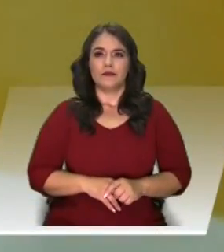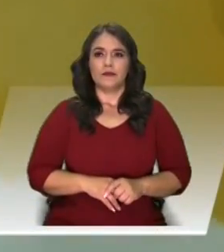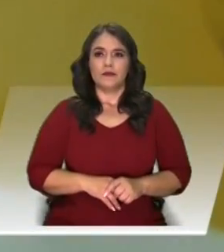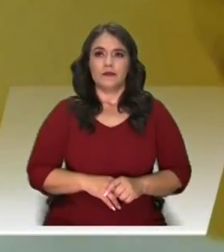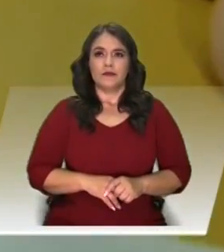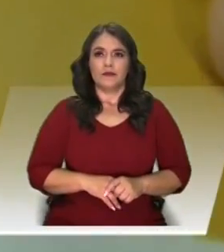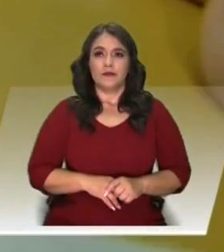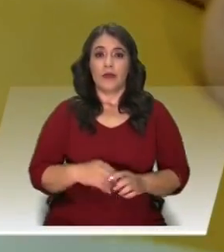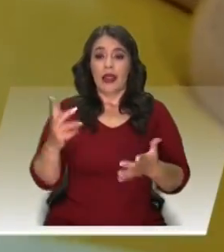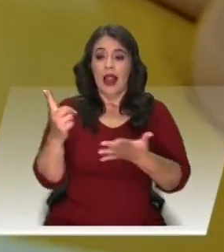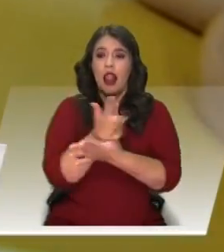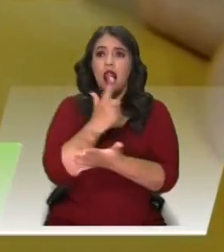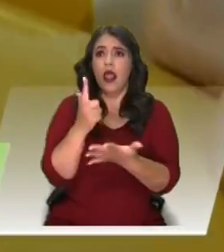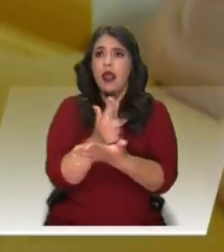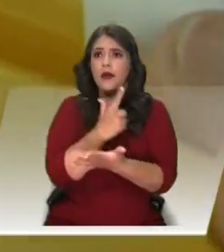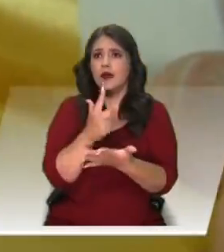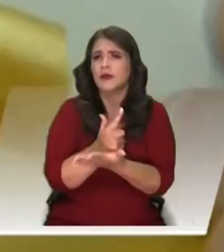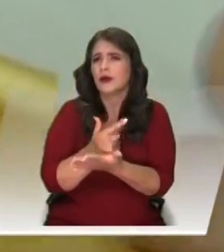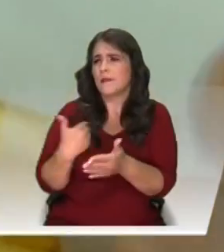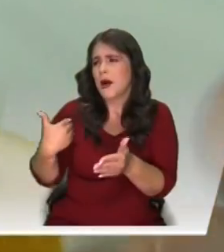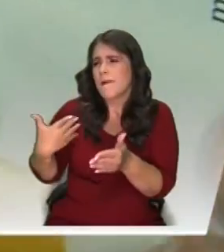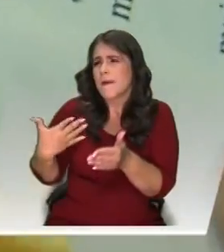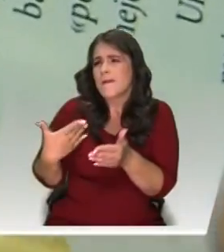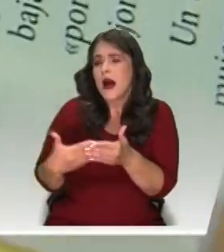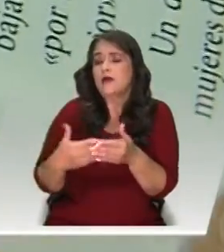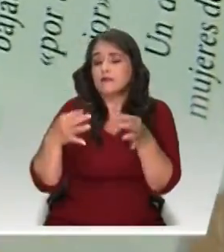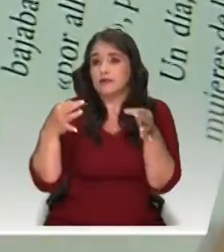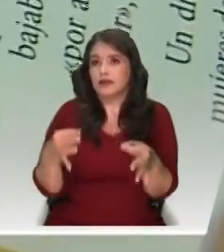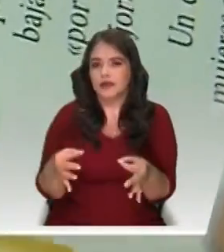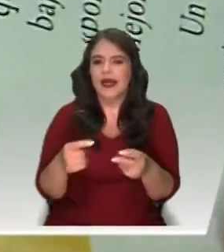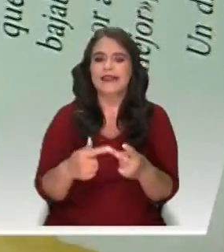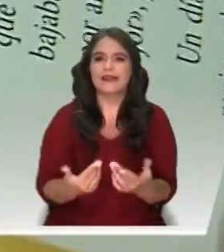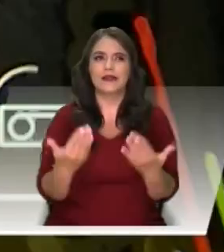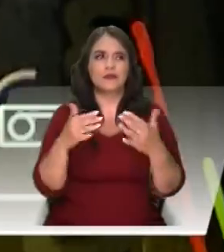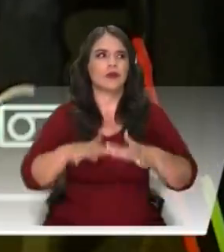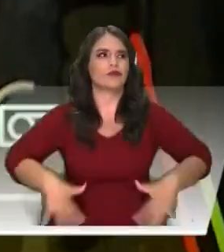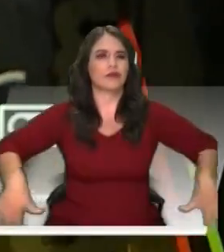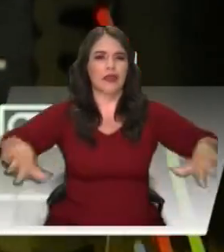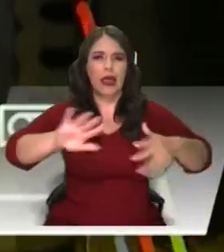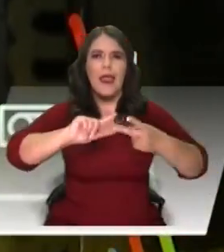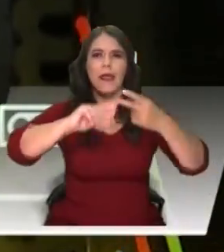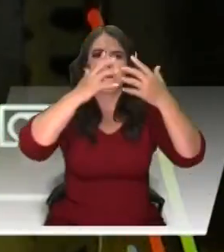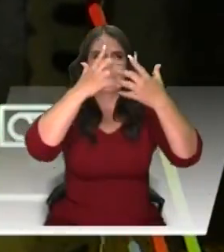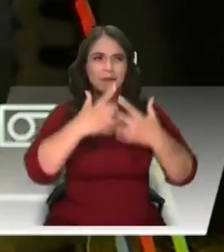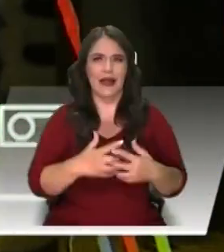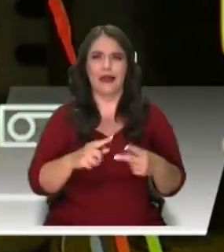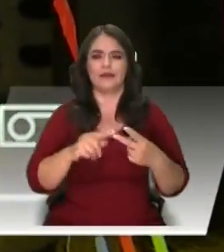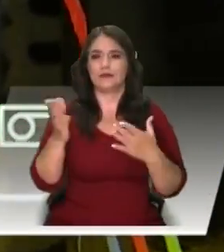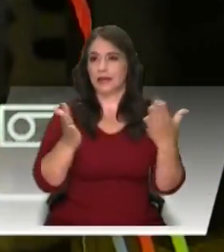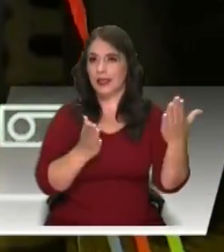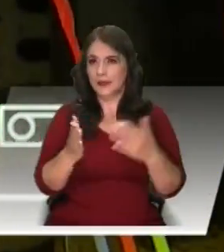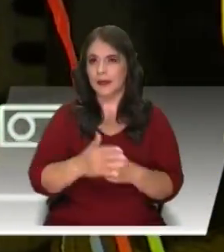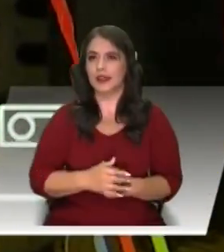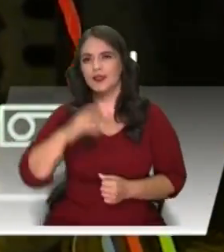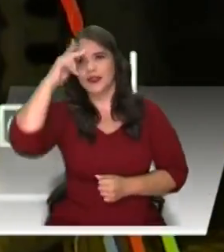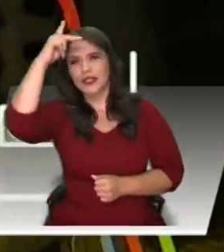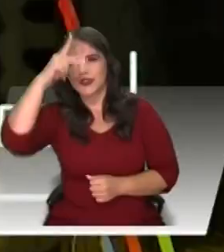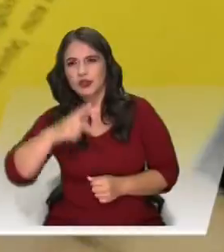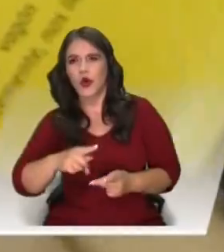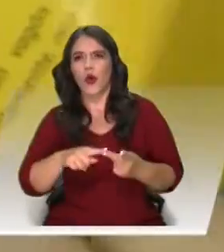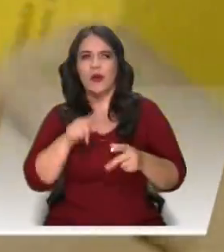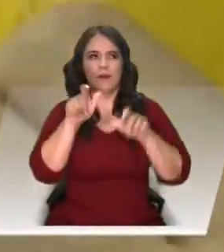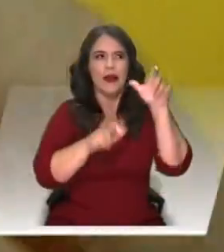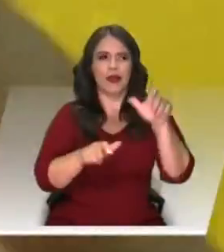Últimamente, los libros se han convertido en una manera muy original y dinámica para las empresas de mostrar sus servicios, historias, personajes